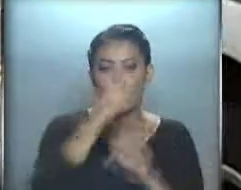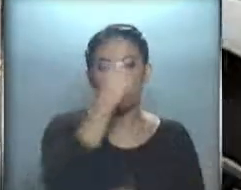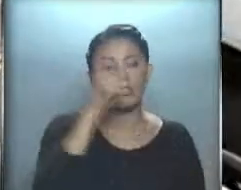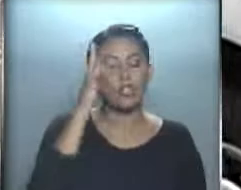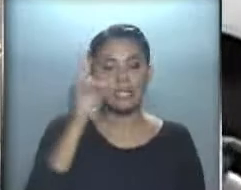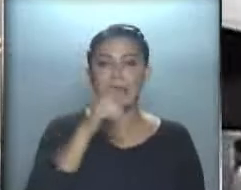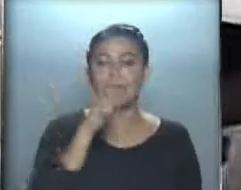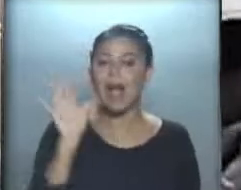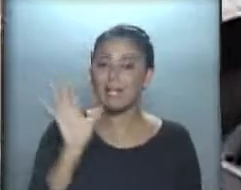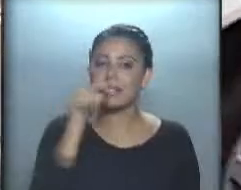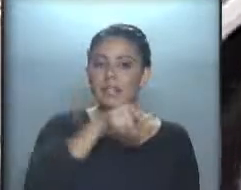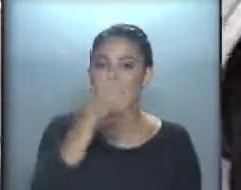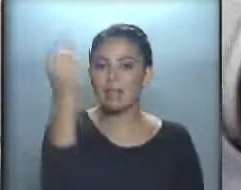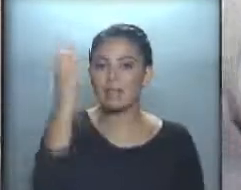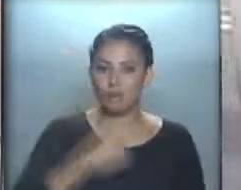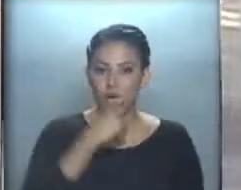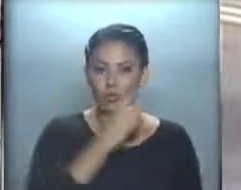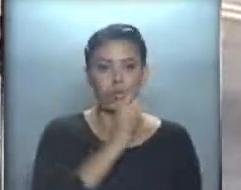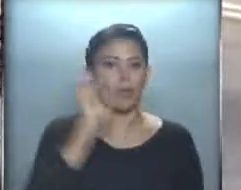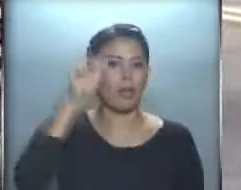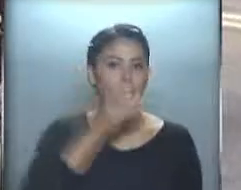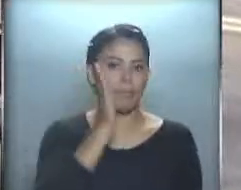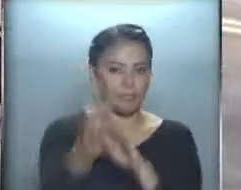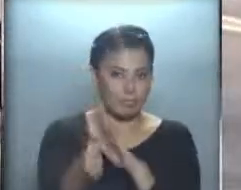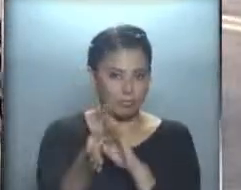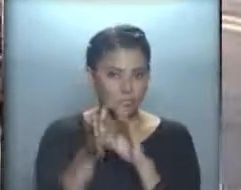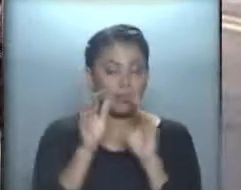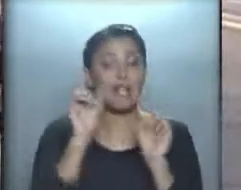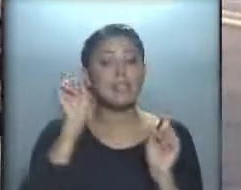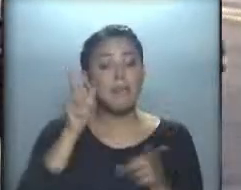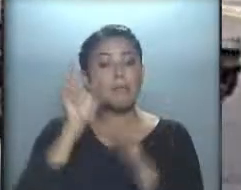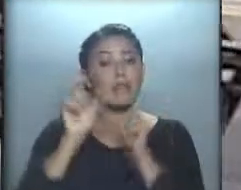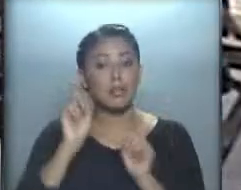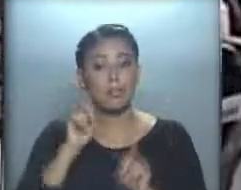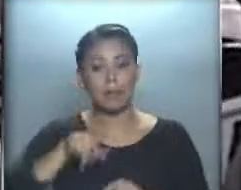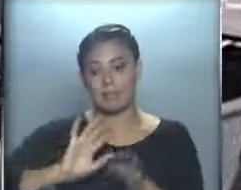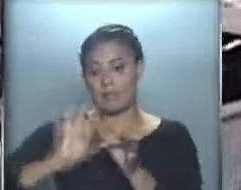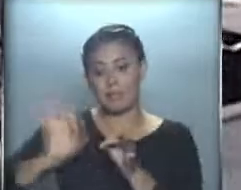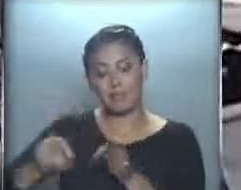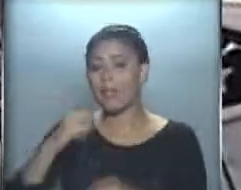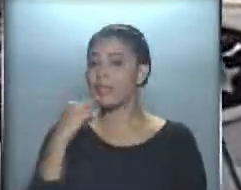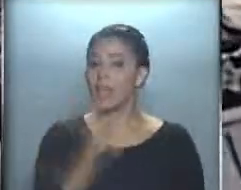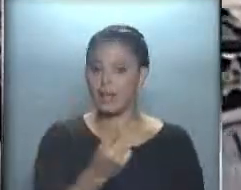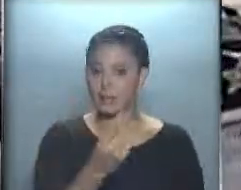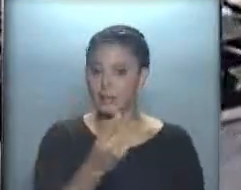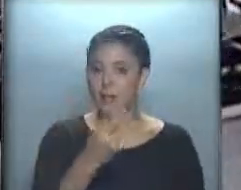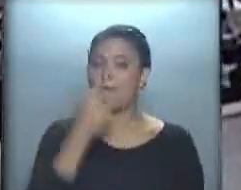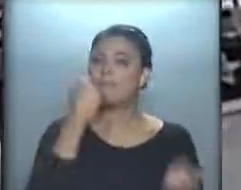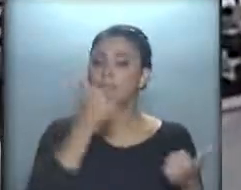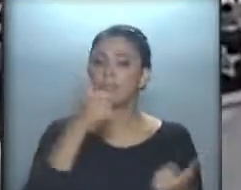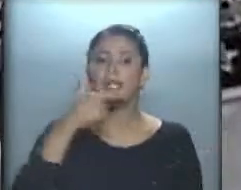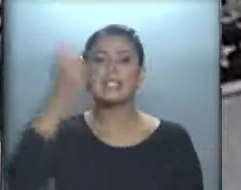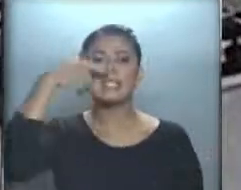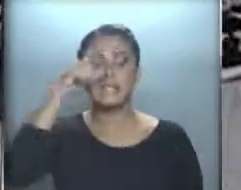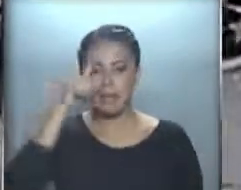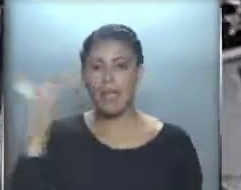que cruzó un semáforo en rojo también lo que decía la gente que estaba en el lugar y rescataba la buena actuación del examen